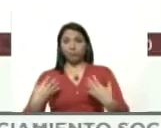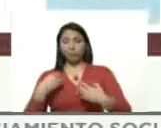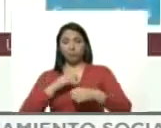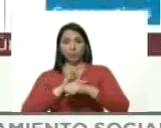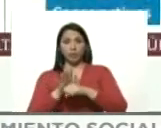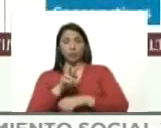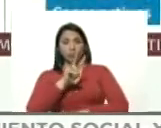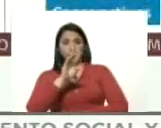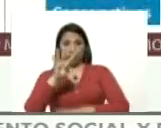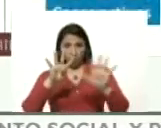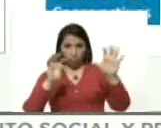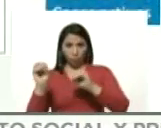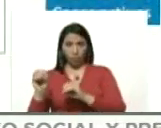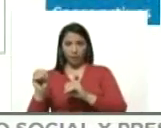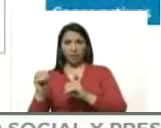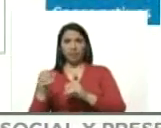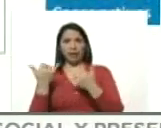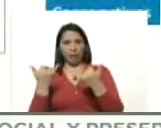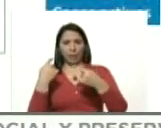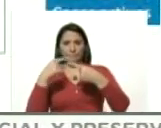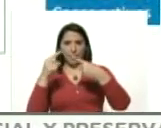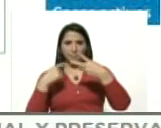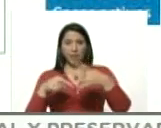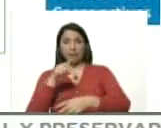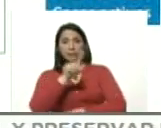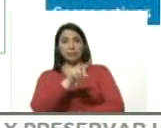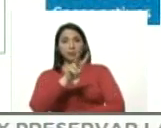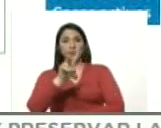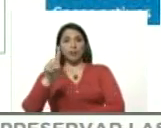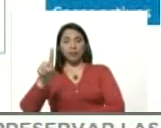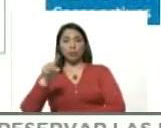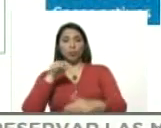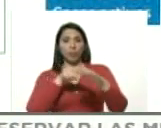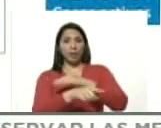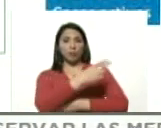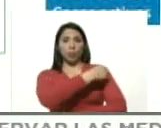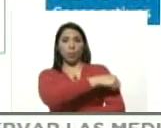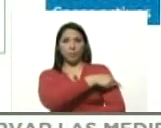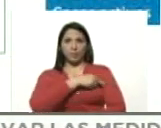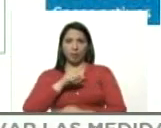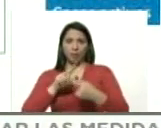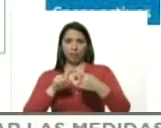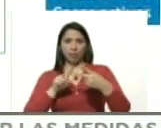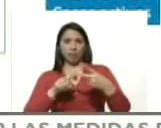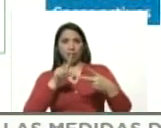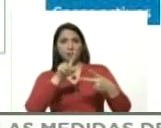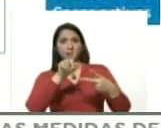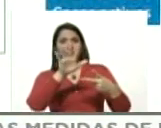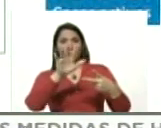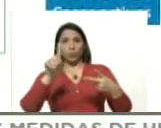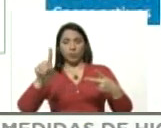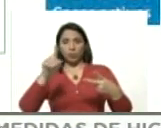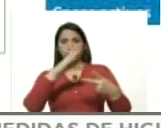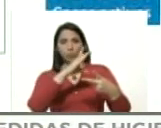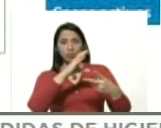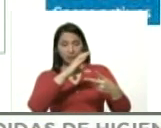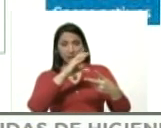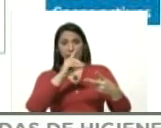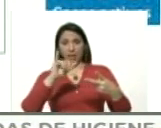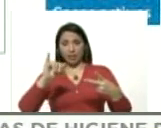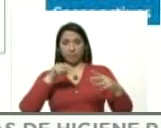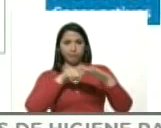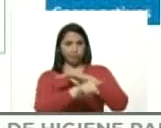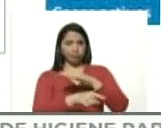esos 290 casos activos hay 121 en hospitales, 151 en centro de diagnóstico